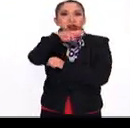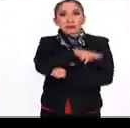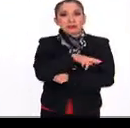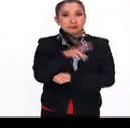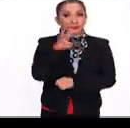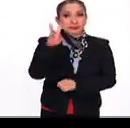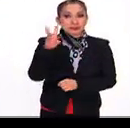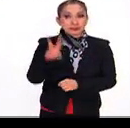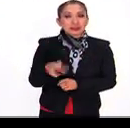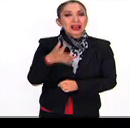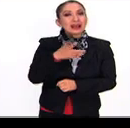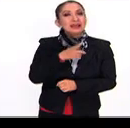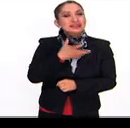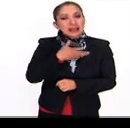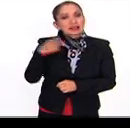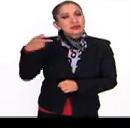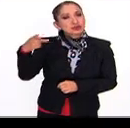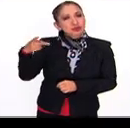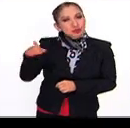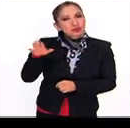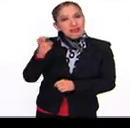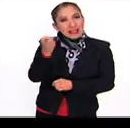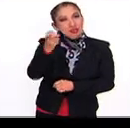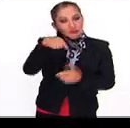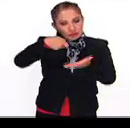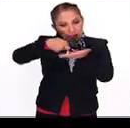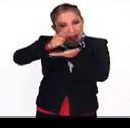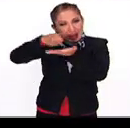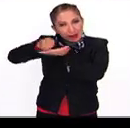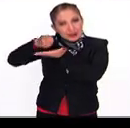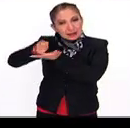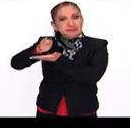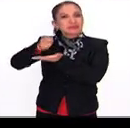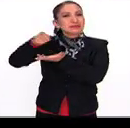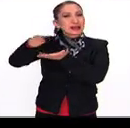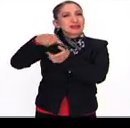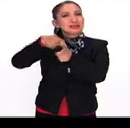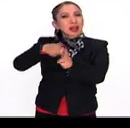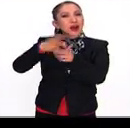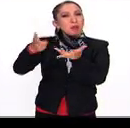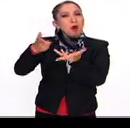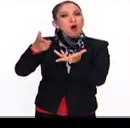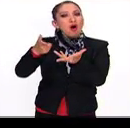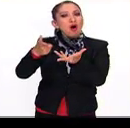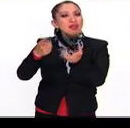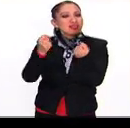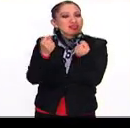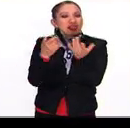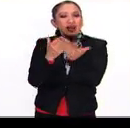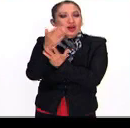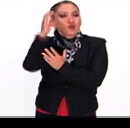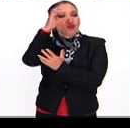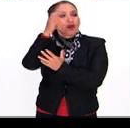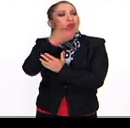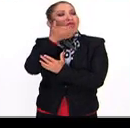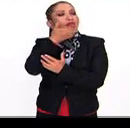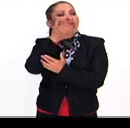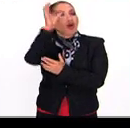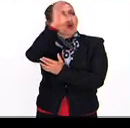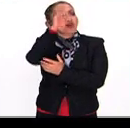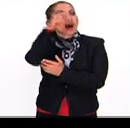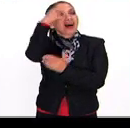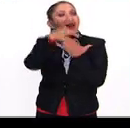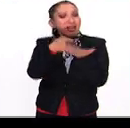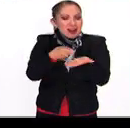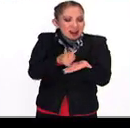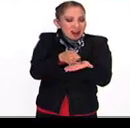En realidad tiene que ver con el hecho de que estos grabados siguen alterando la costumbre cultural que tenemos de pensar que